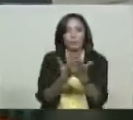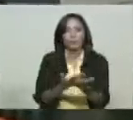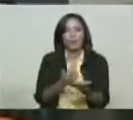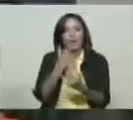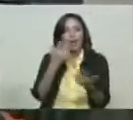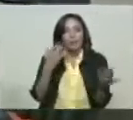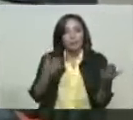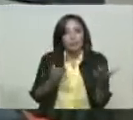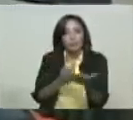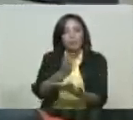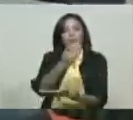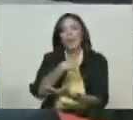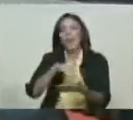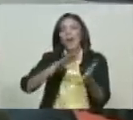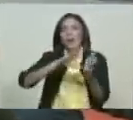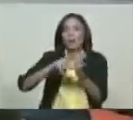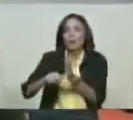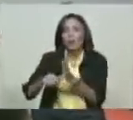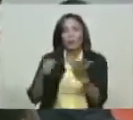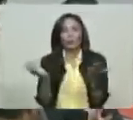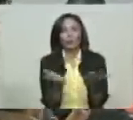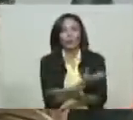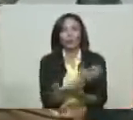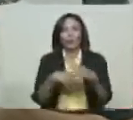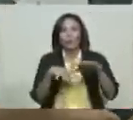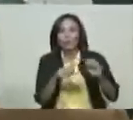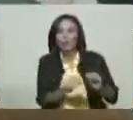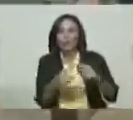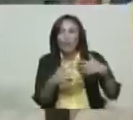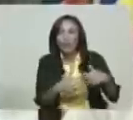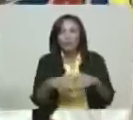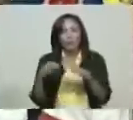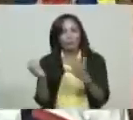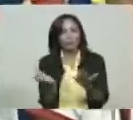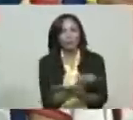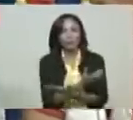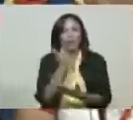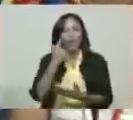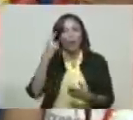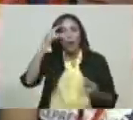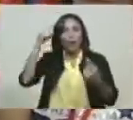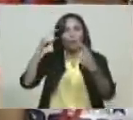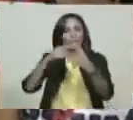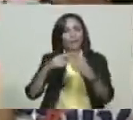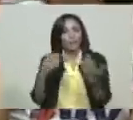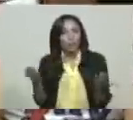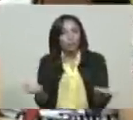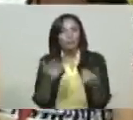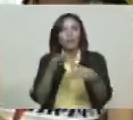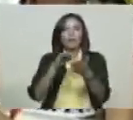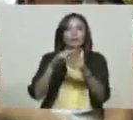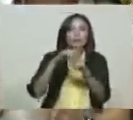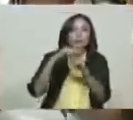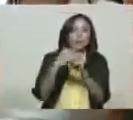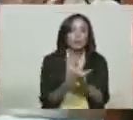del capitalismo criminal, especulativo, ladrón, y a buscar una cura